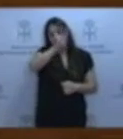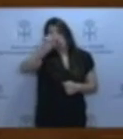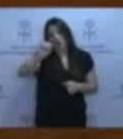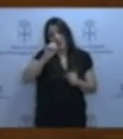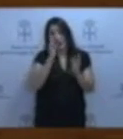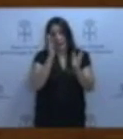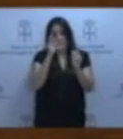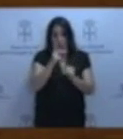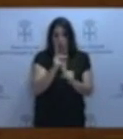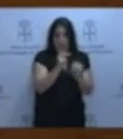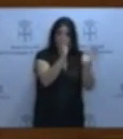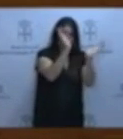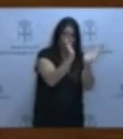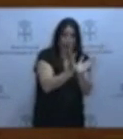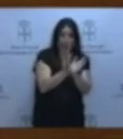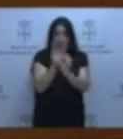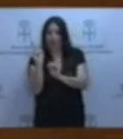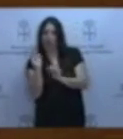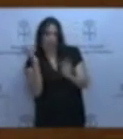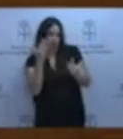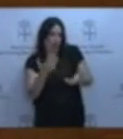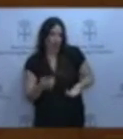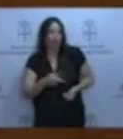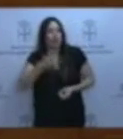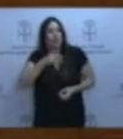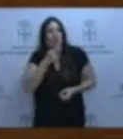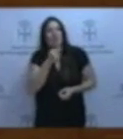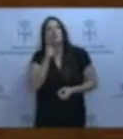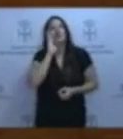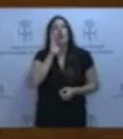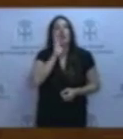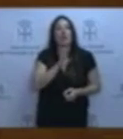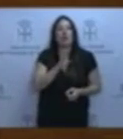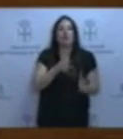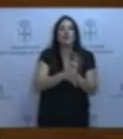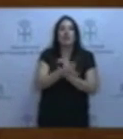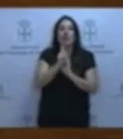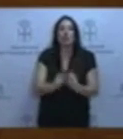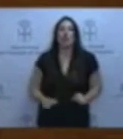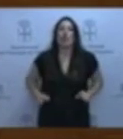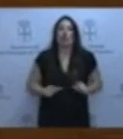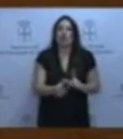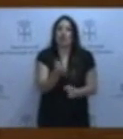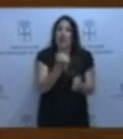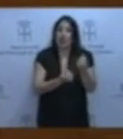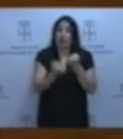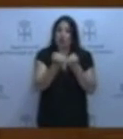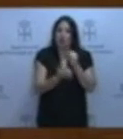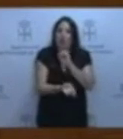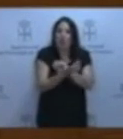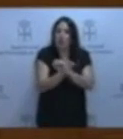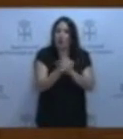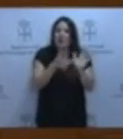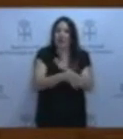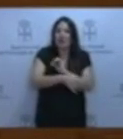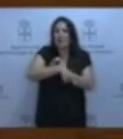Cudillero. Esto es importante, porque cuando hablamos de corrupción no hablamos solamente del coste económico causado. Hablamos de miles